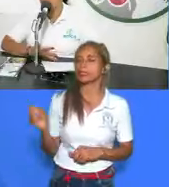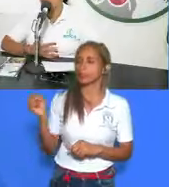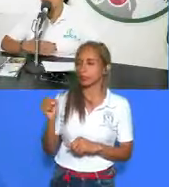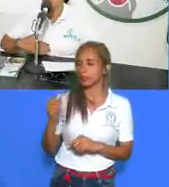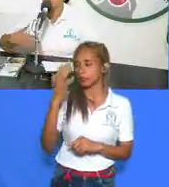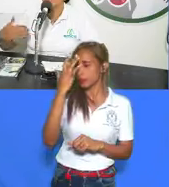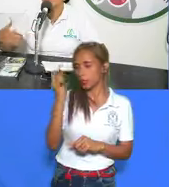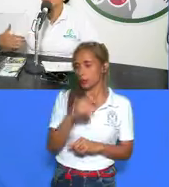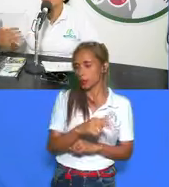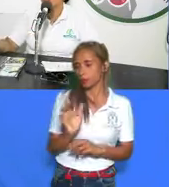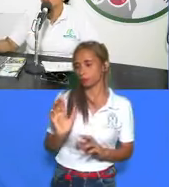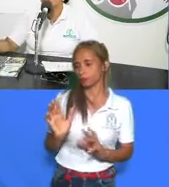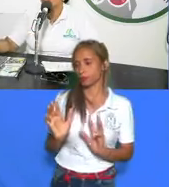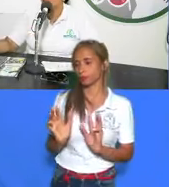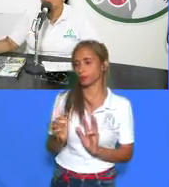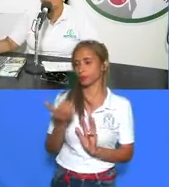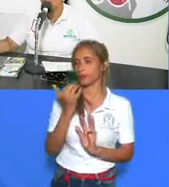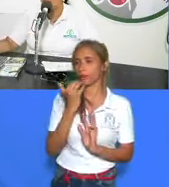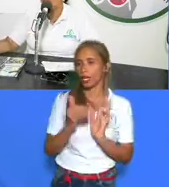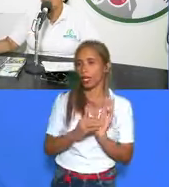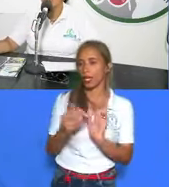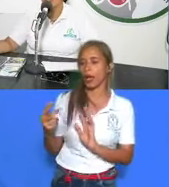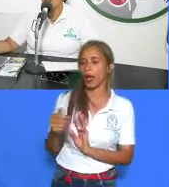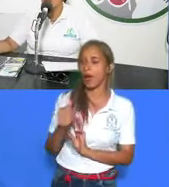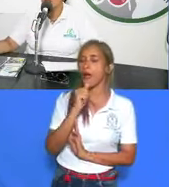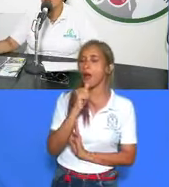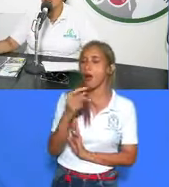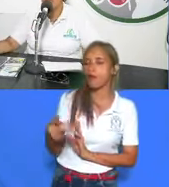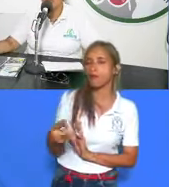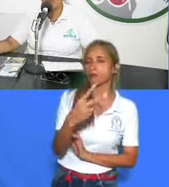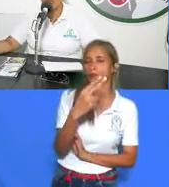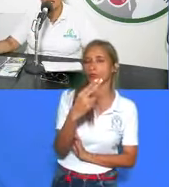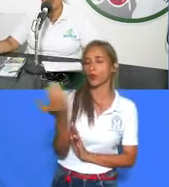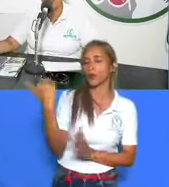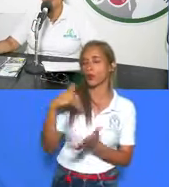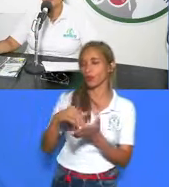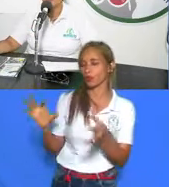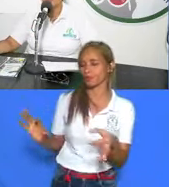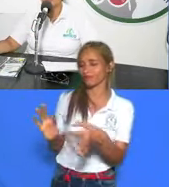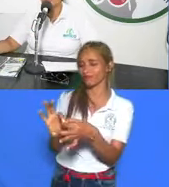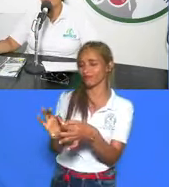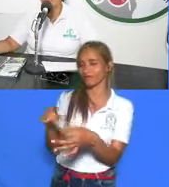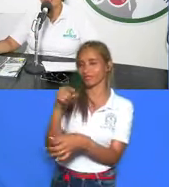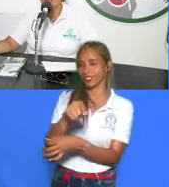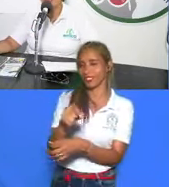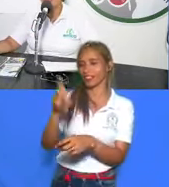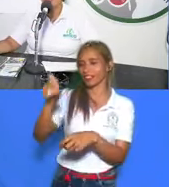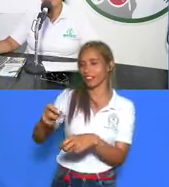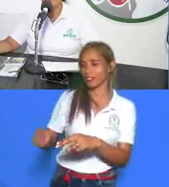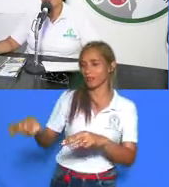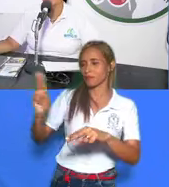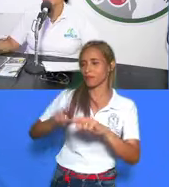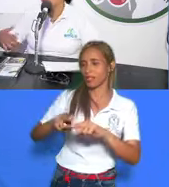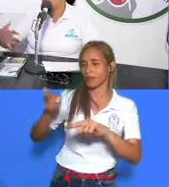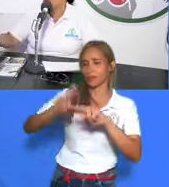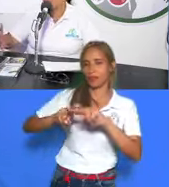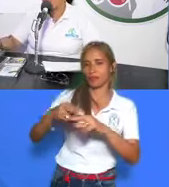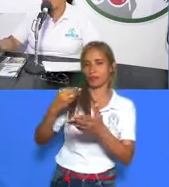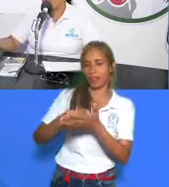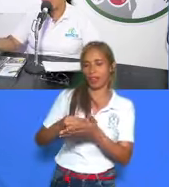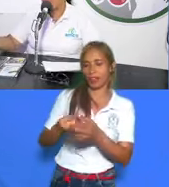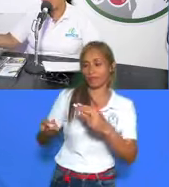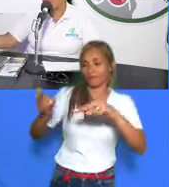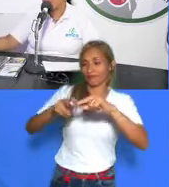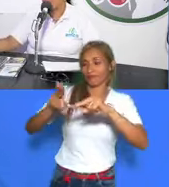Mónica, sería, por ejemplo, cuando hay suspensión y reconexión, que todo eso tiene un recargo. También los,